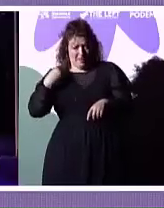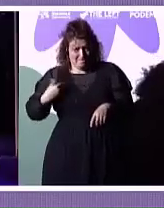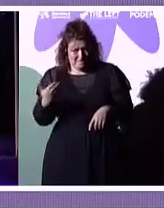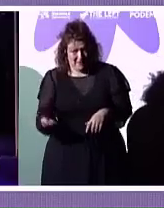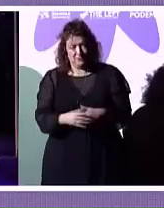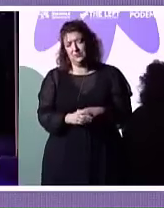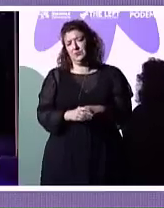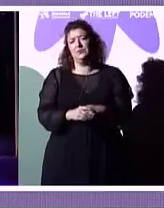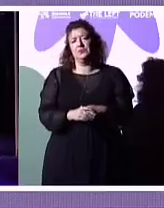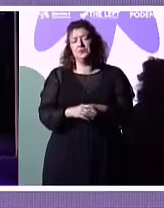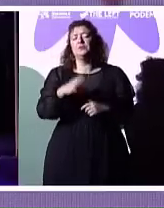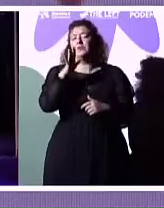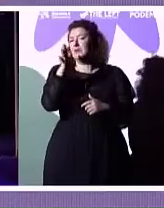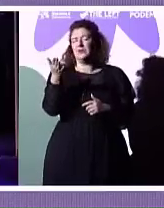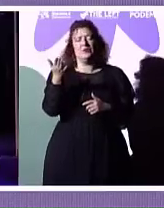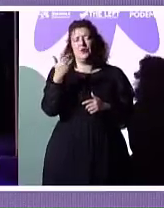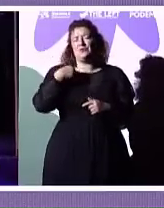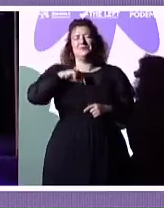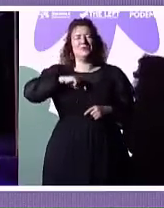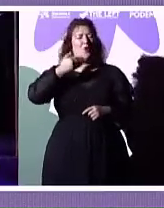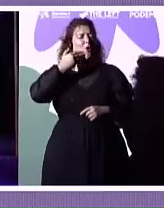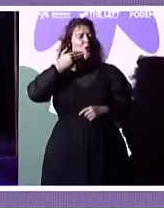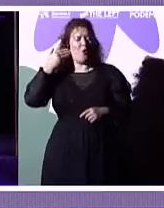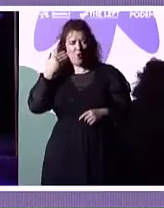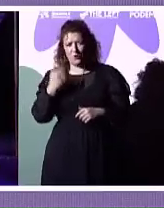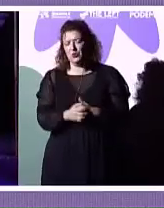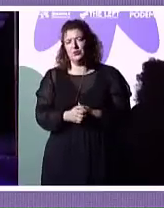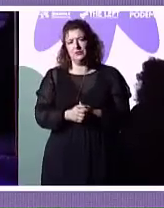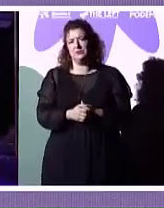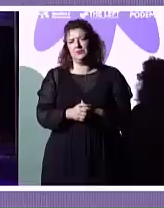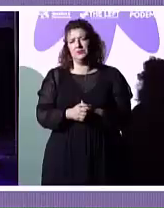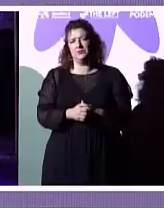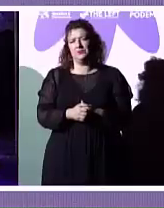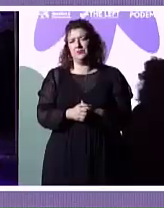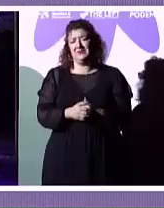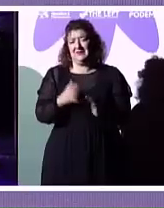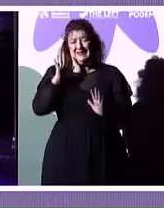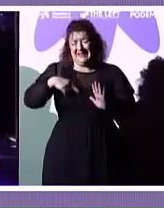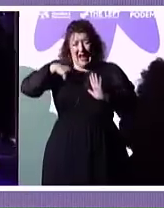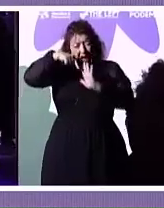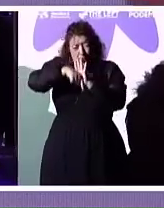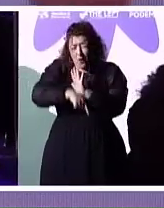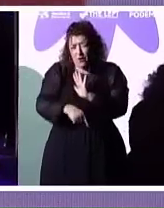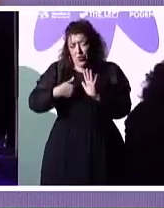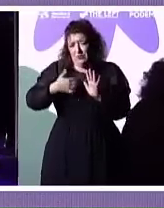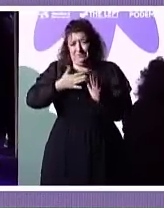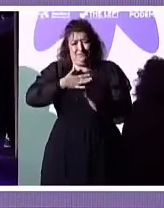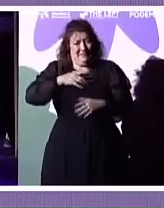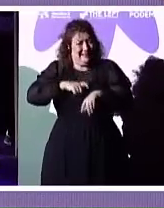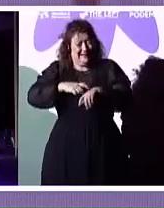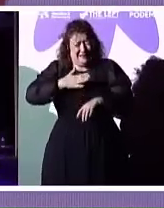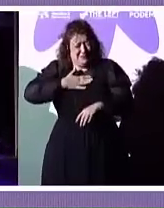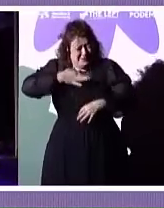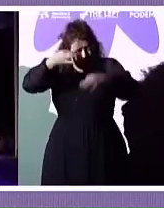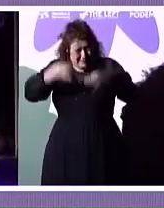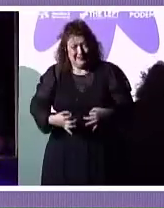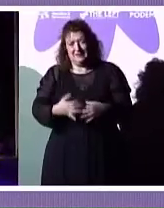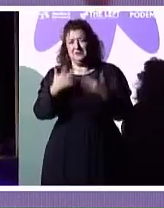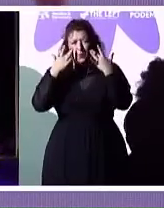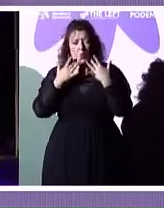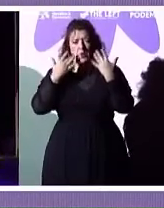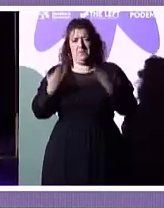Ese es nuestro mejor orgullo nuestra más profunda raíz y venimos de un proceso